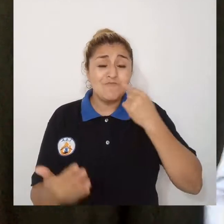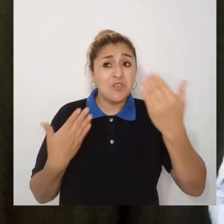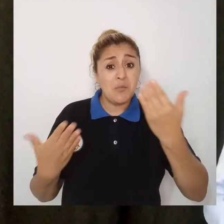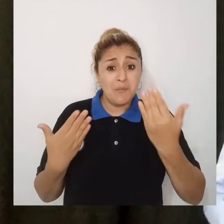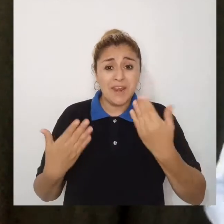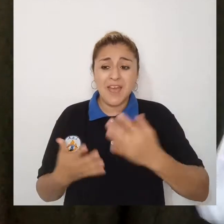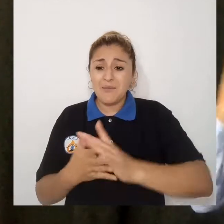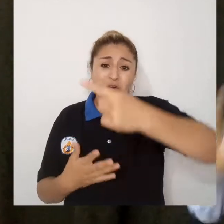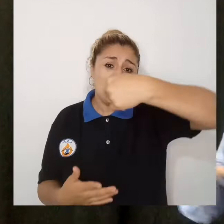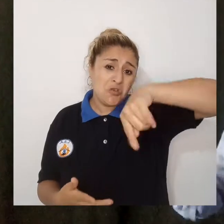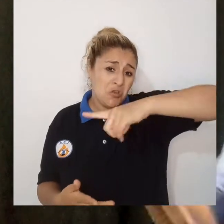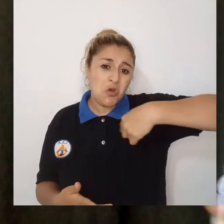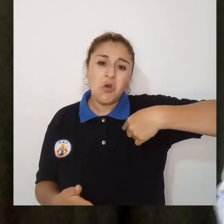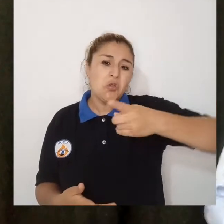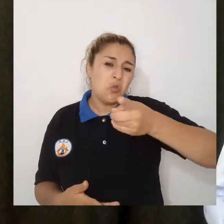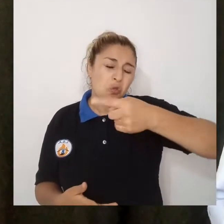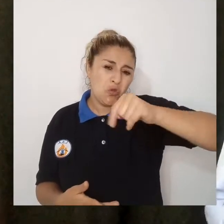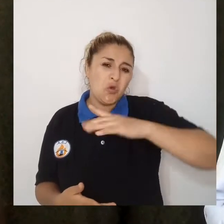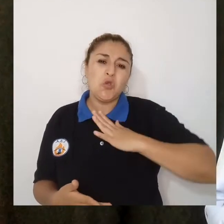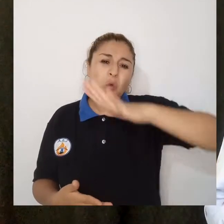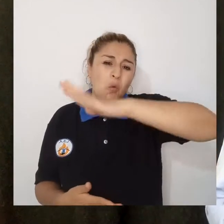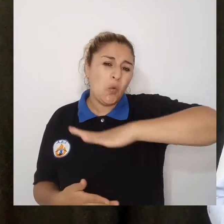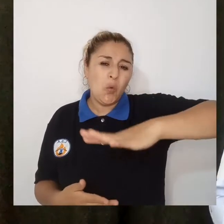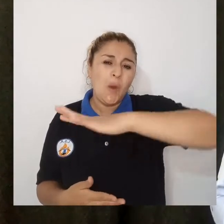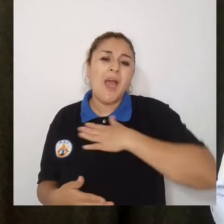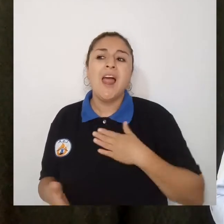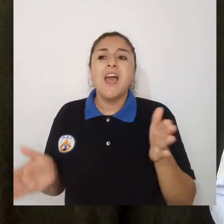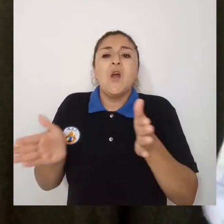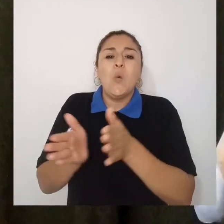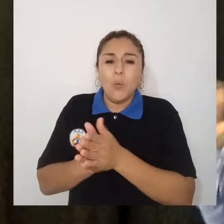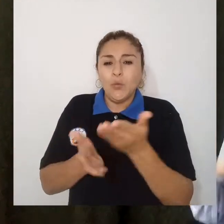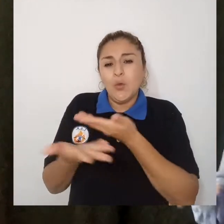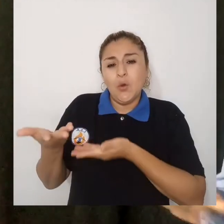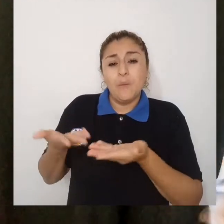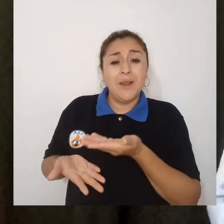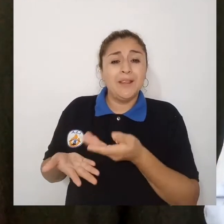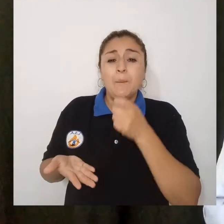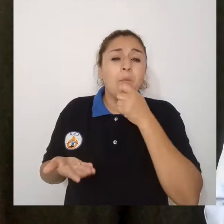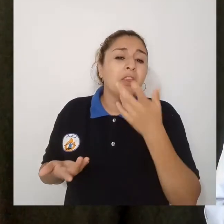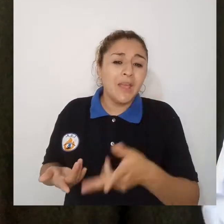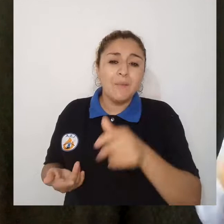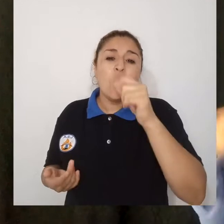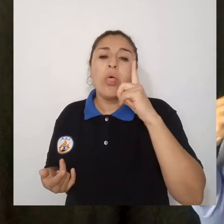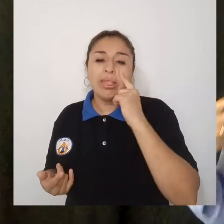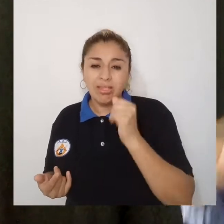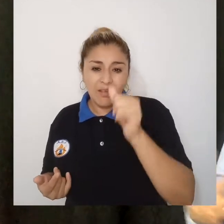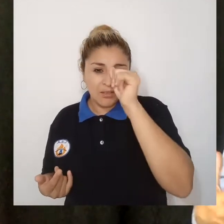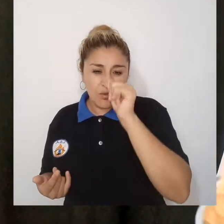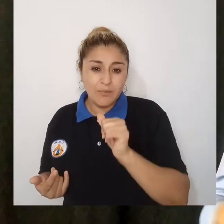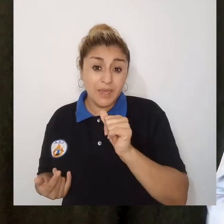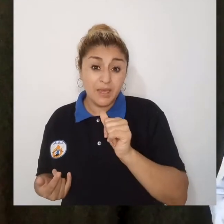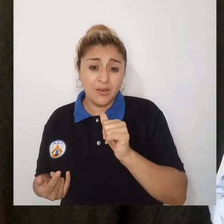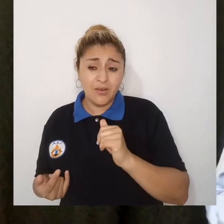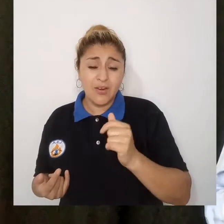domingo seguramente un domingo que es el momento que nos juntamos en la reunión de los santos que compromiso tan